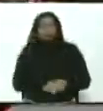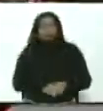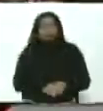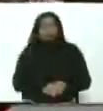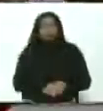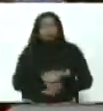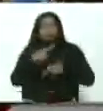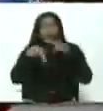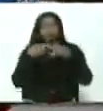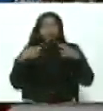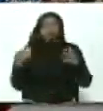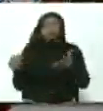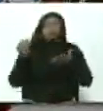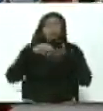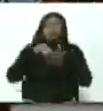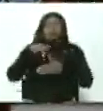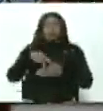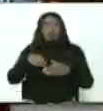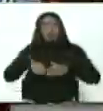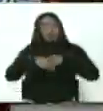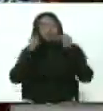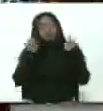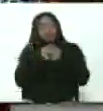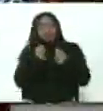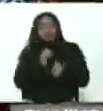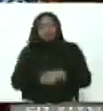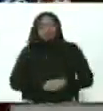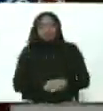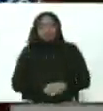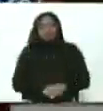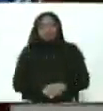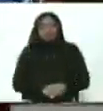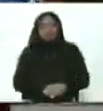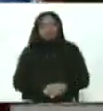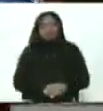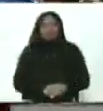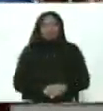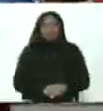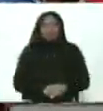Volverá la derecha a gobernar el estado Anzoátegui.